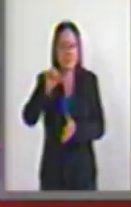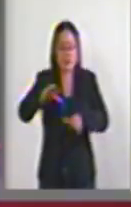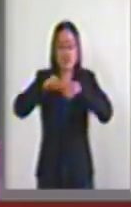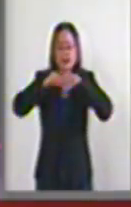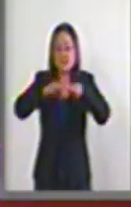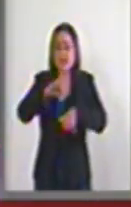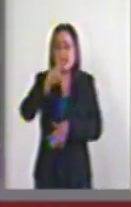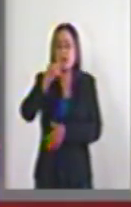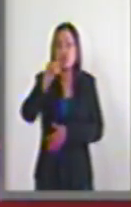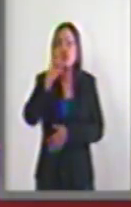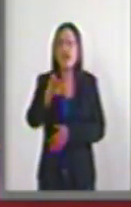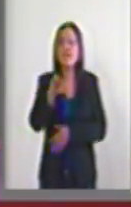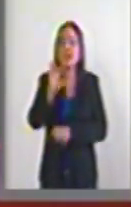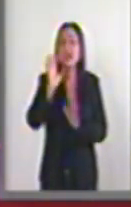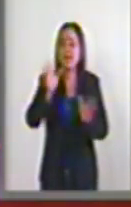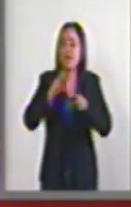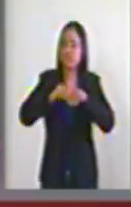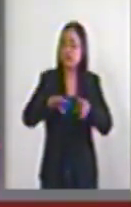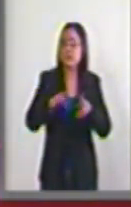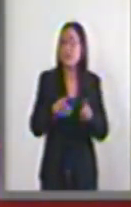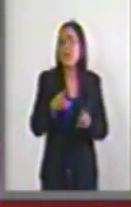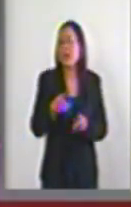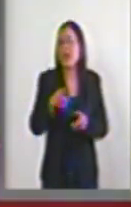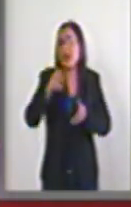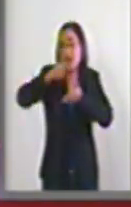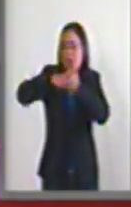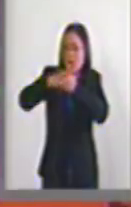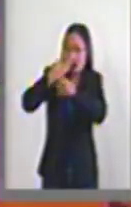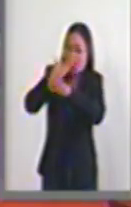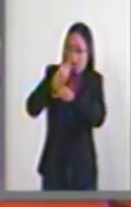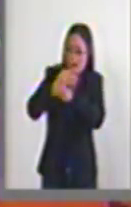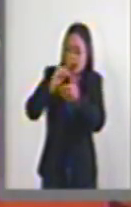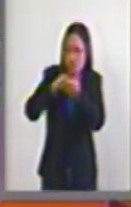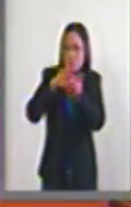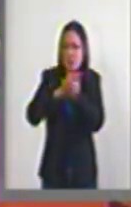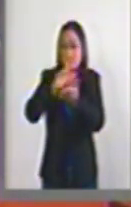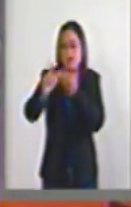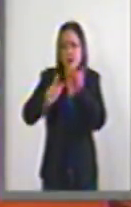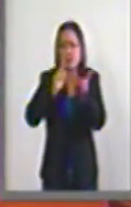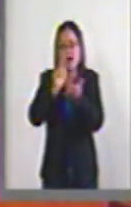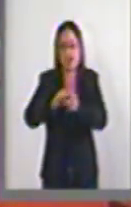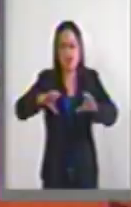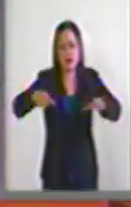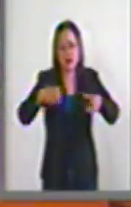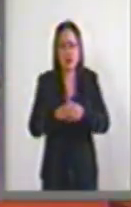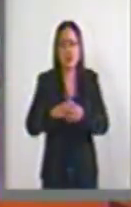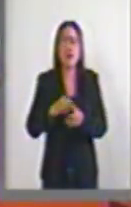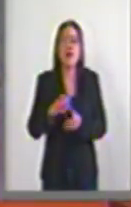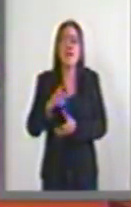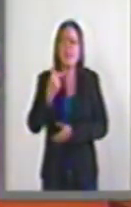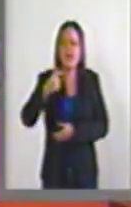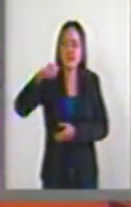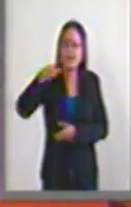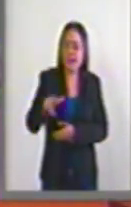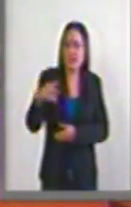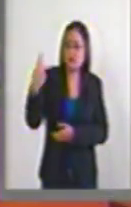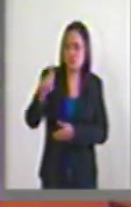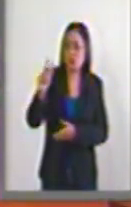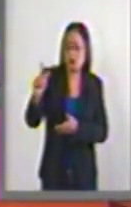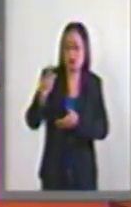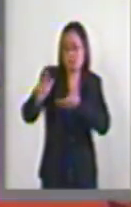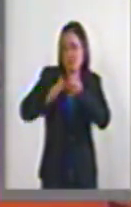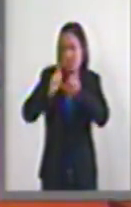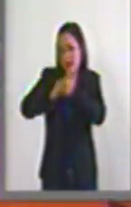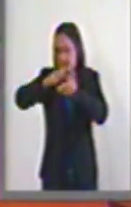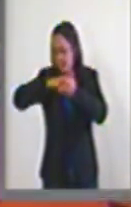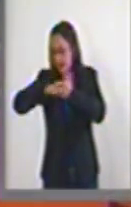el Diario Oficial de la Federación las modificaciones a la Ley Orgánica de la Procuraduría General de la República,